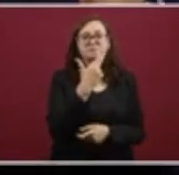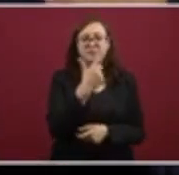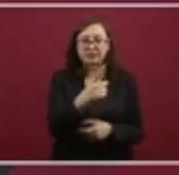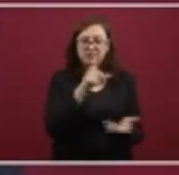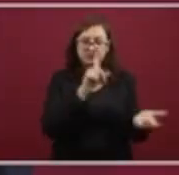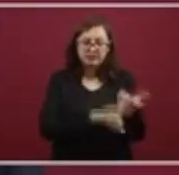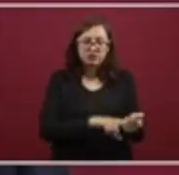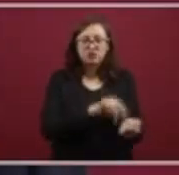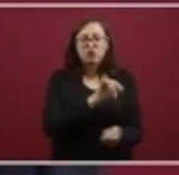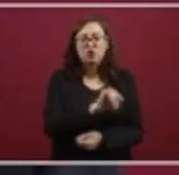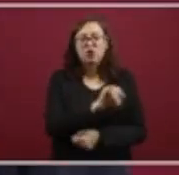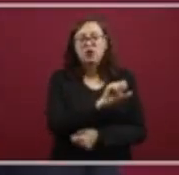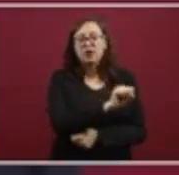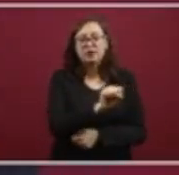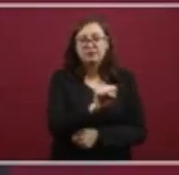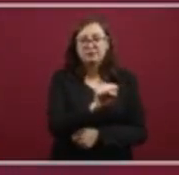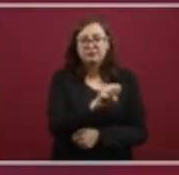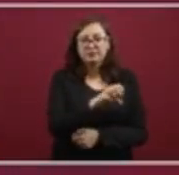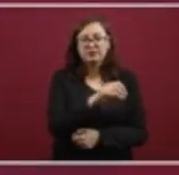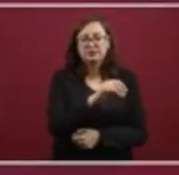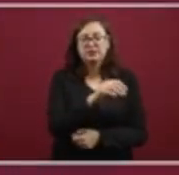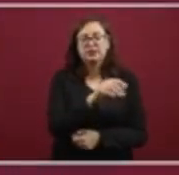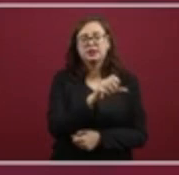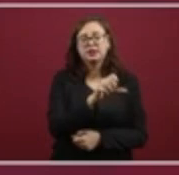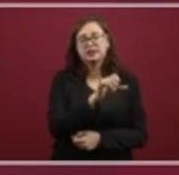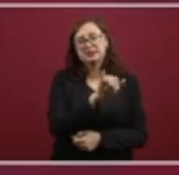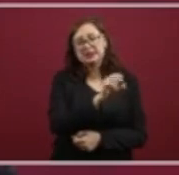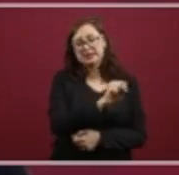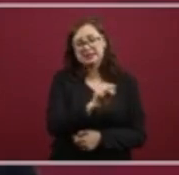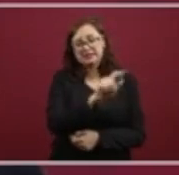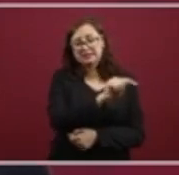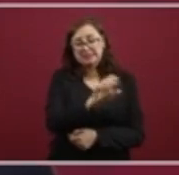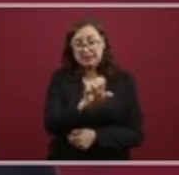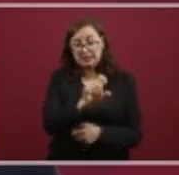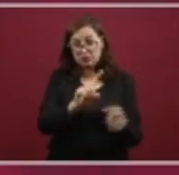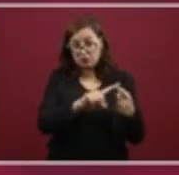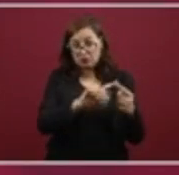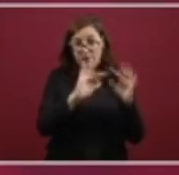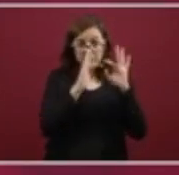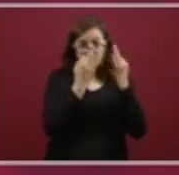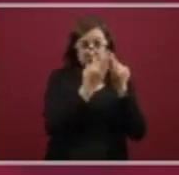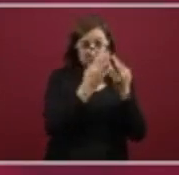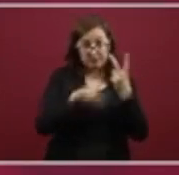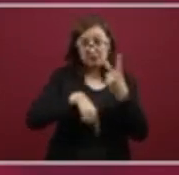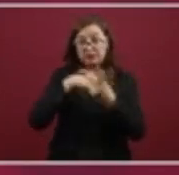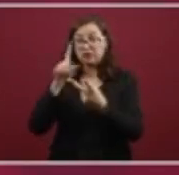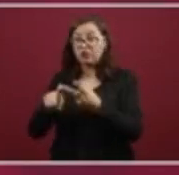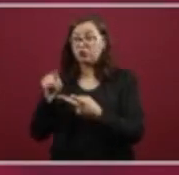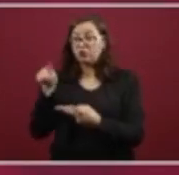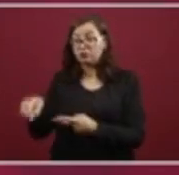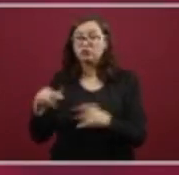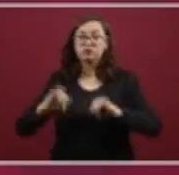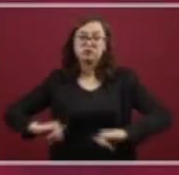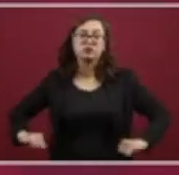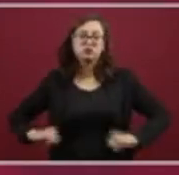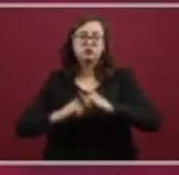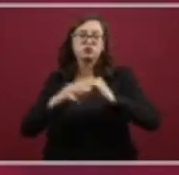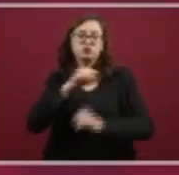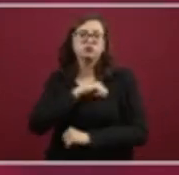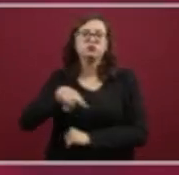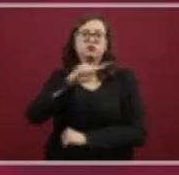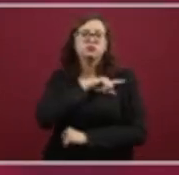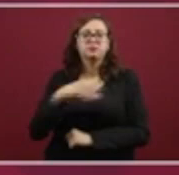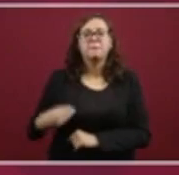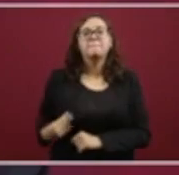en el Seguro, y el Instituto de Salud para el Bienestar,